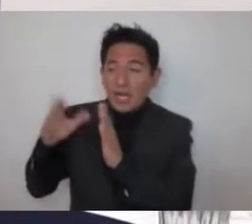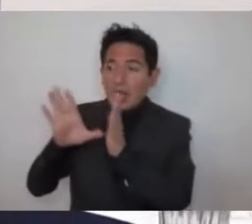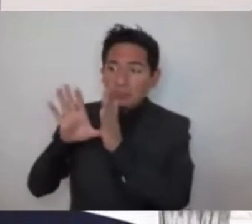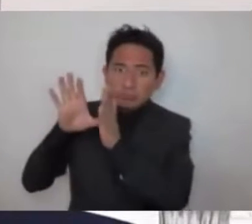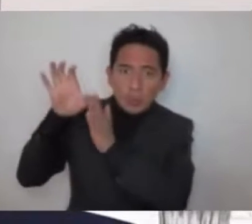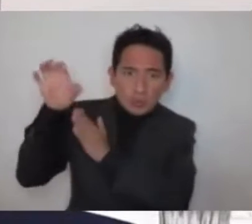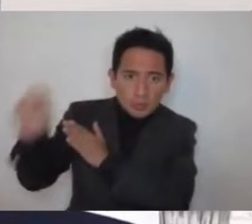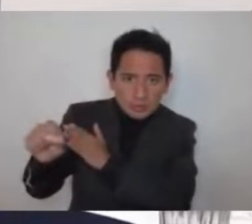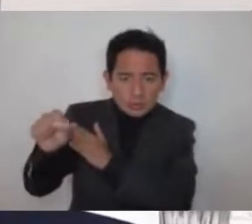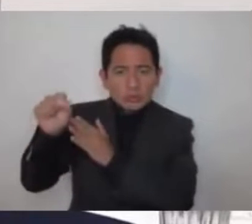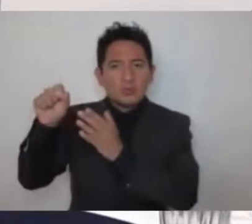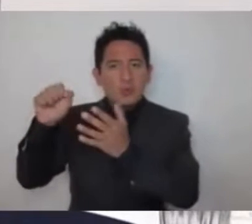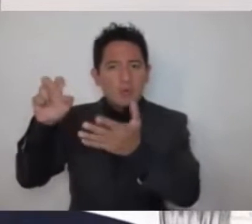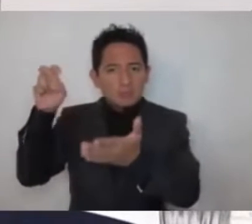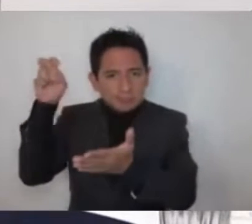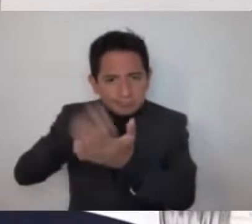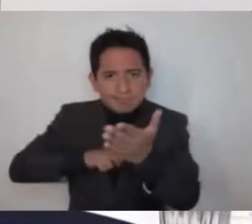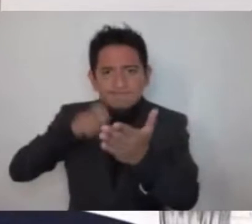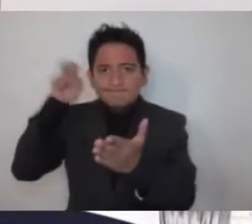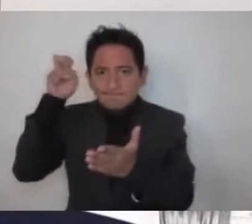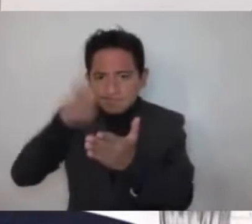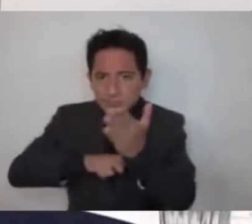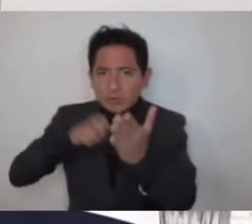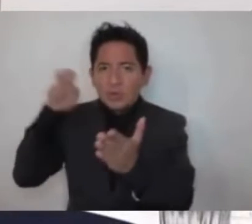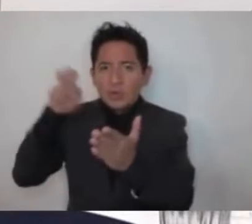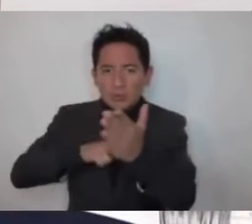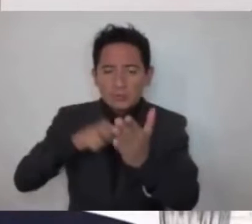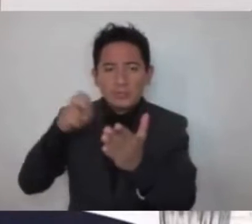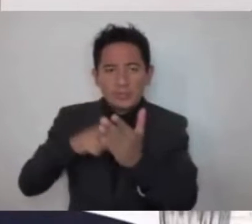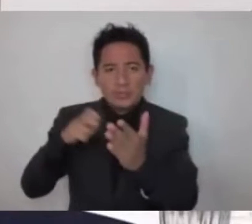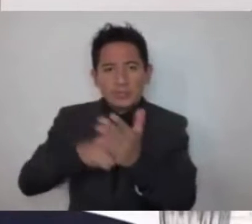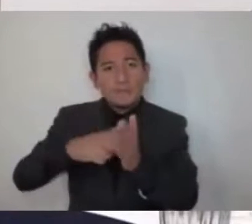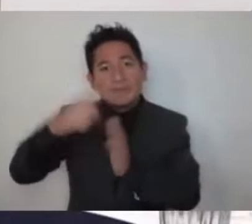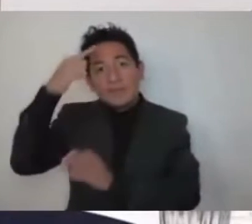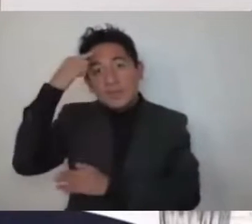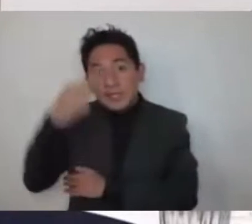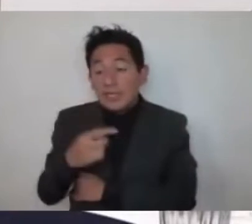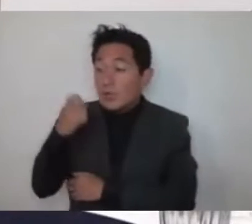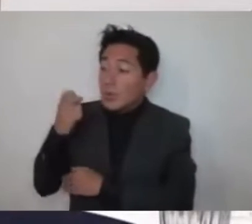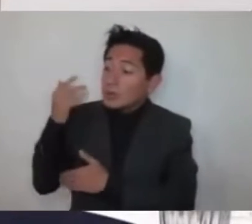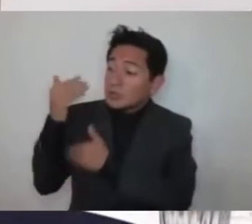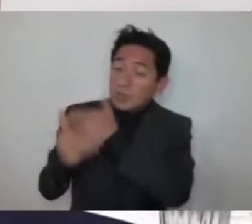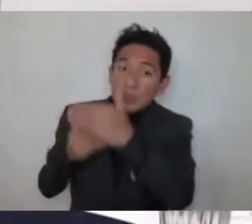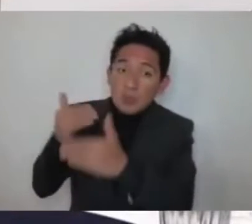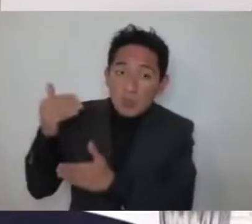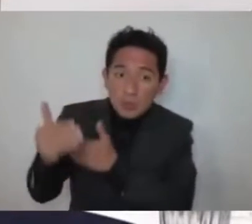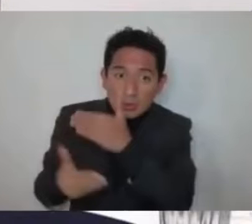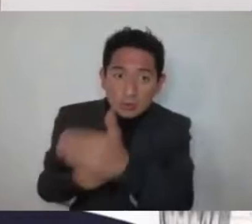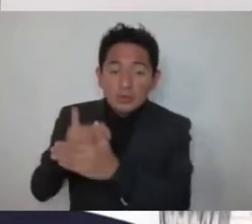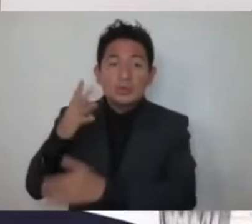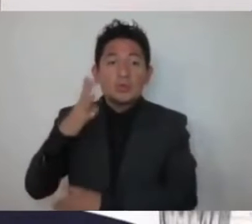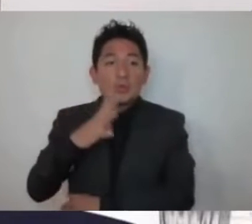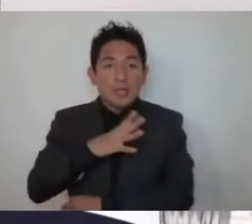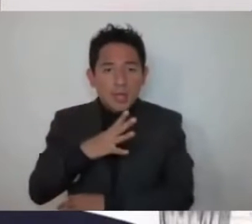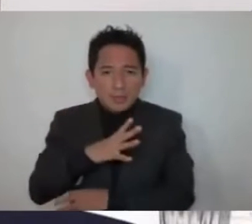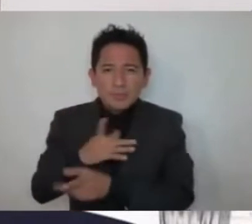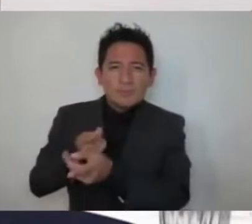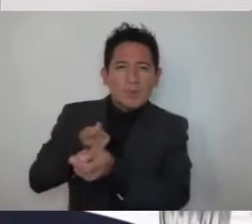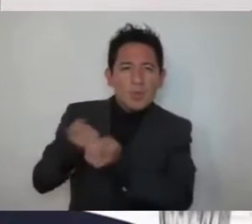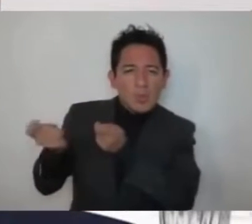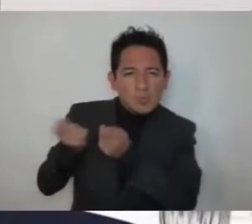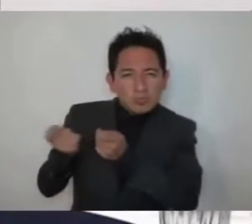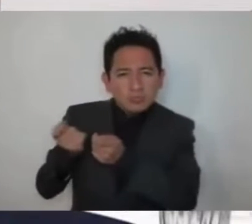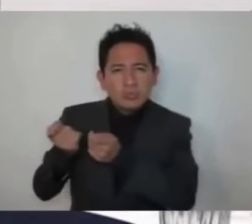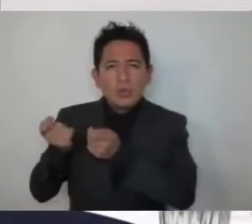y creo que es el único tipo de de instancia que tiene una regulación más o menos distinguible desde la